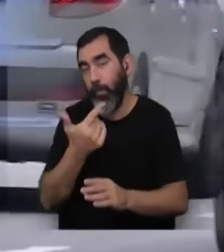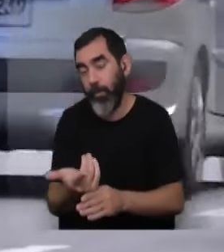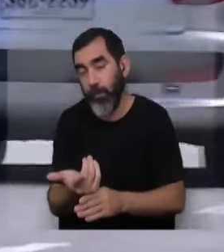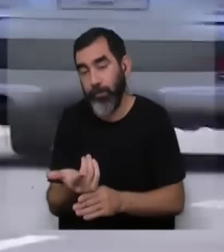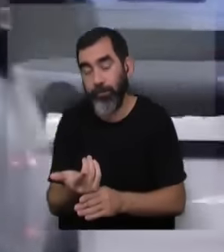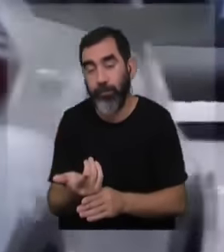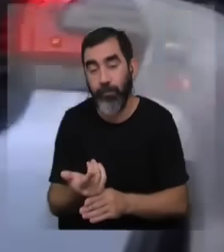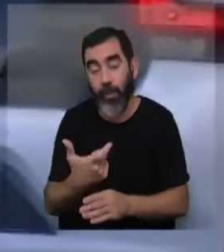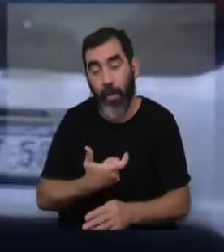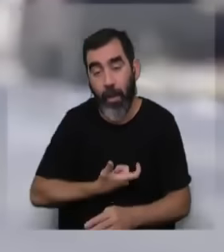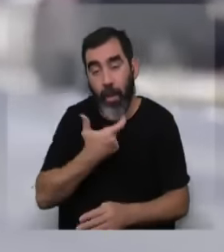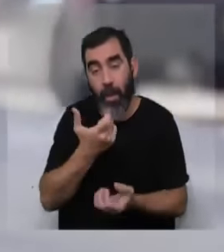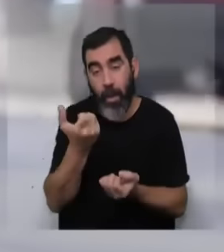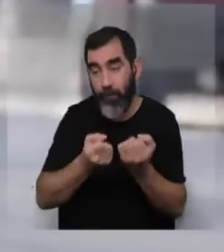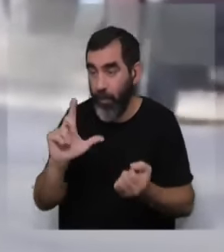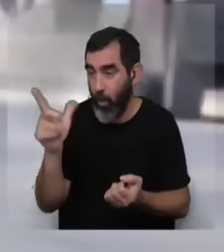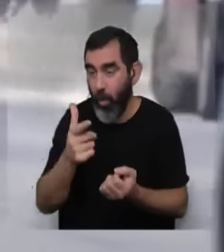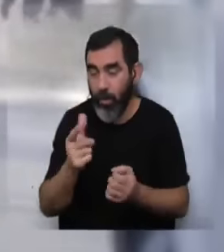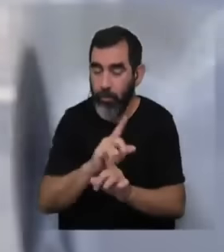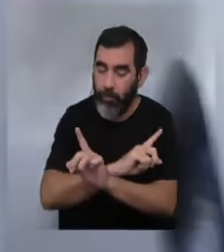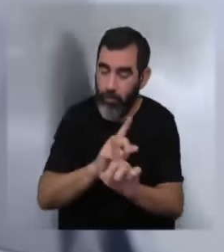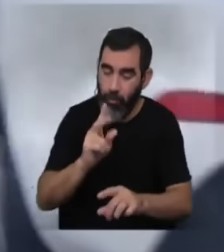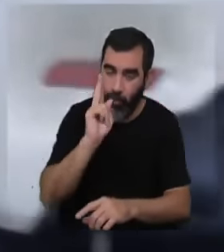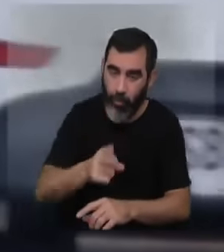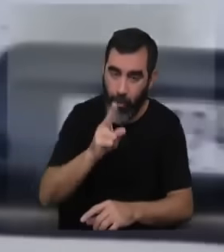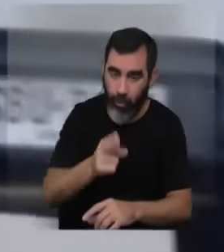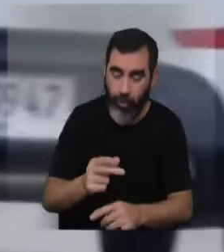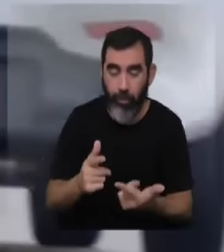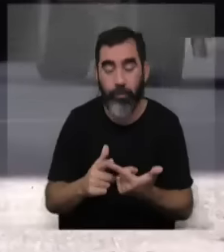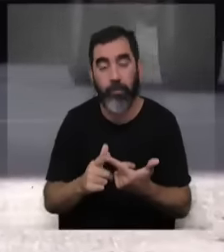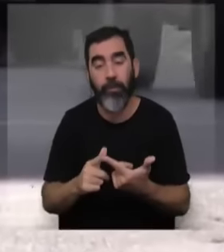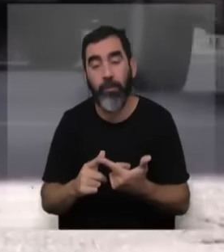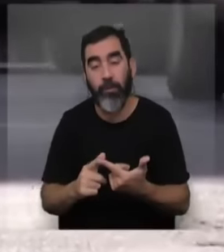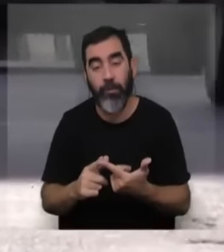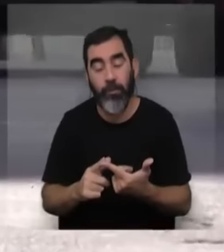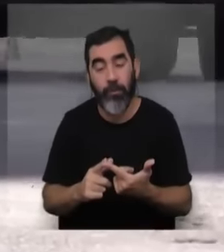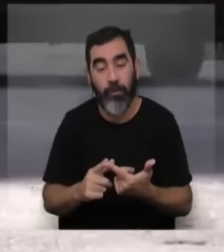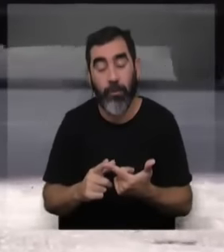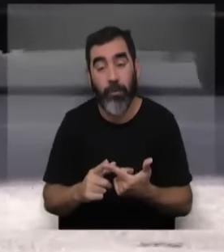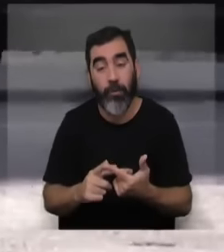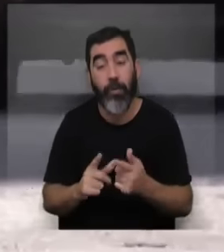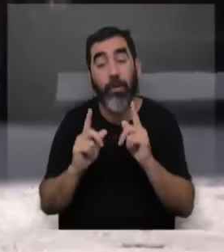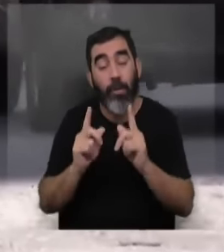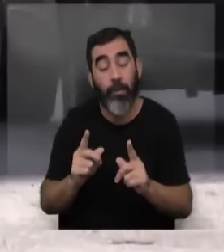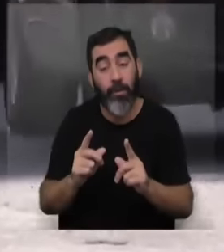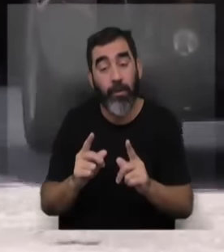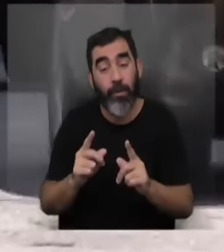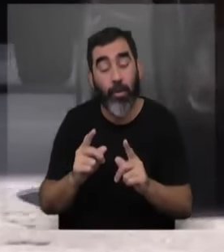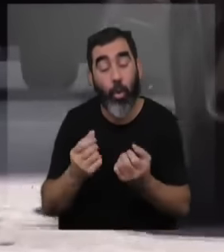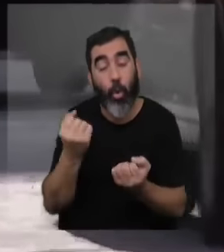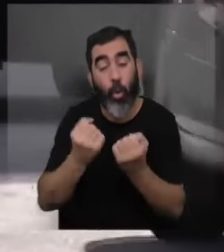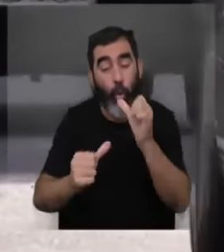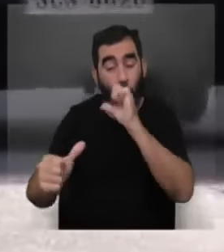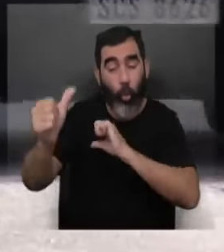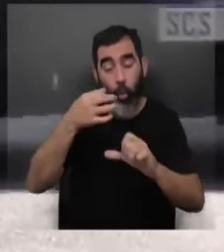beneficio son las más graves conducir sin libreta de de tránsito eh conducir con